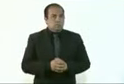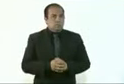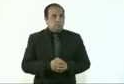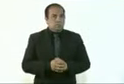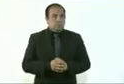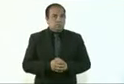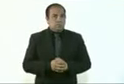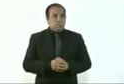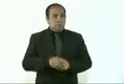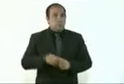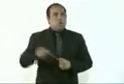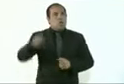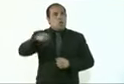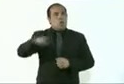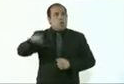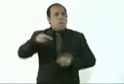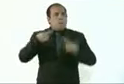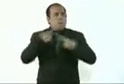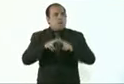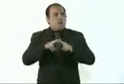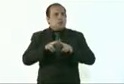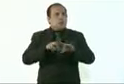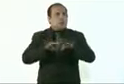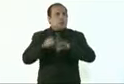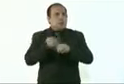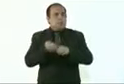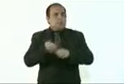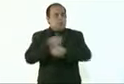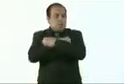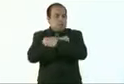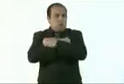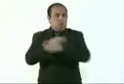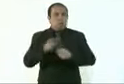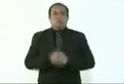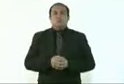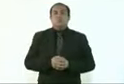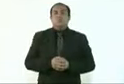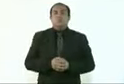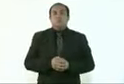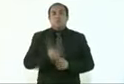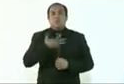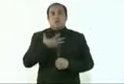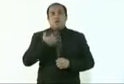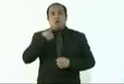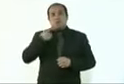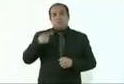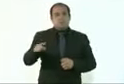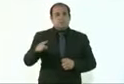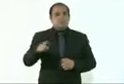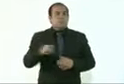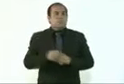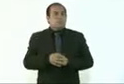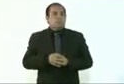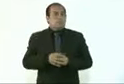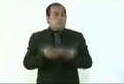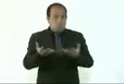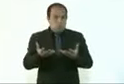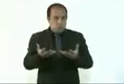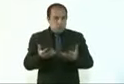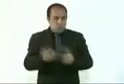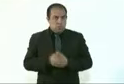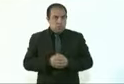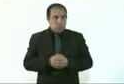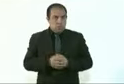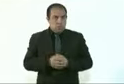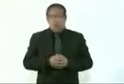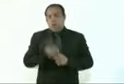los maestros y personal educativo, en especial los maestros, ¿se tiene esta indicación pues, de no hacerse, de